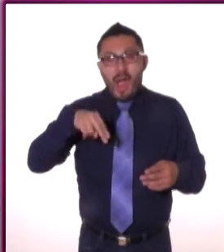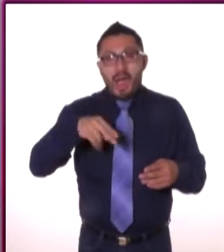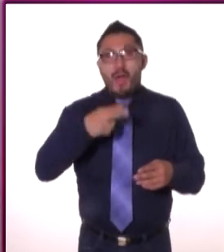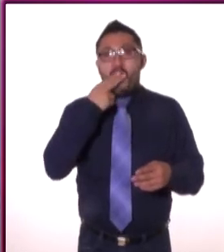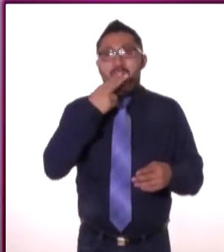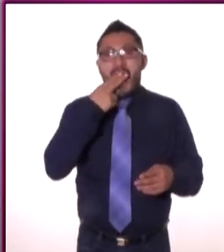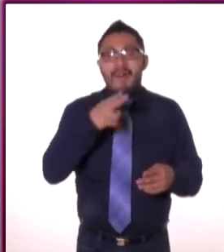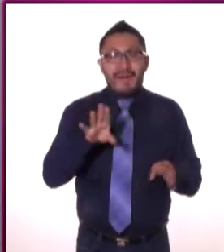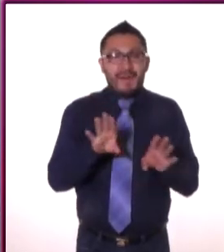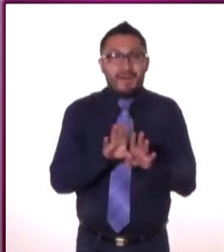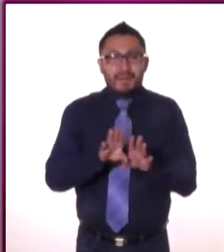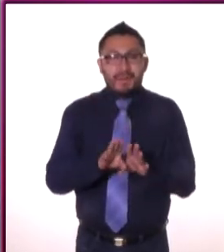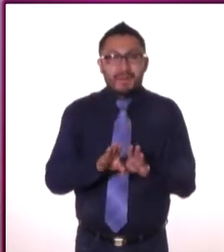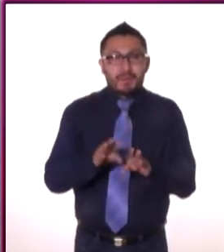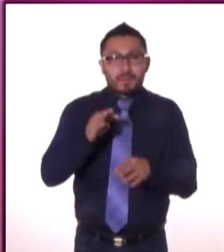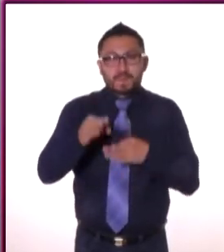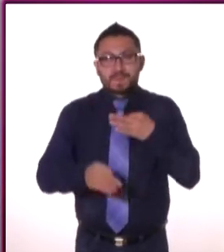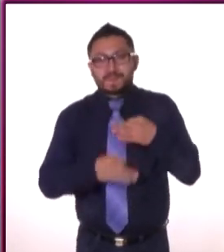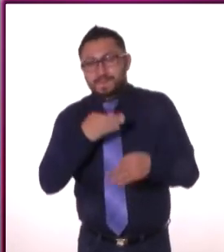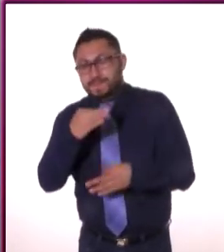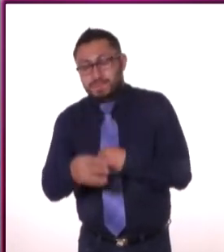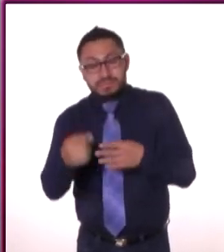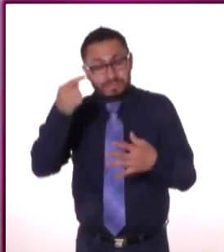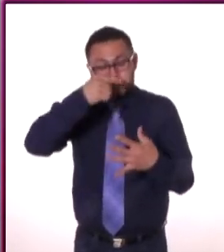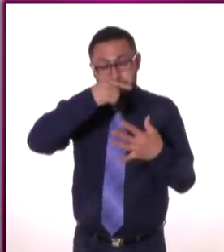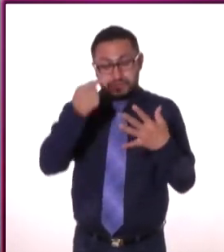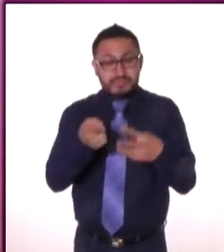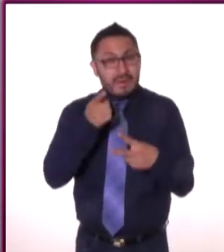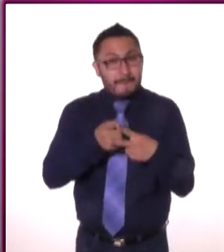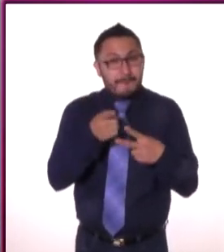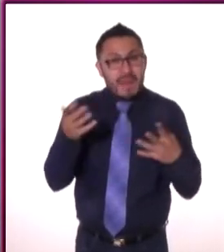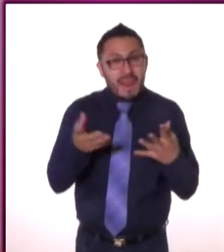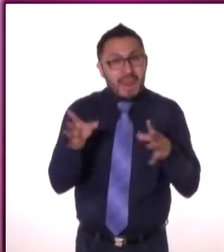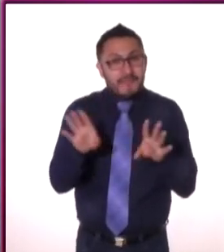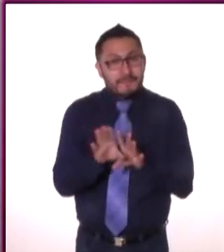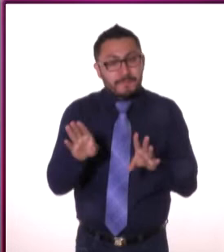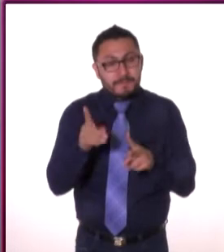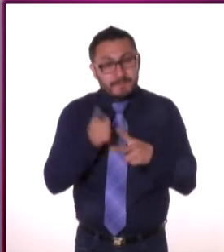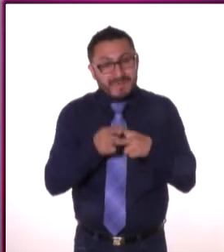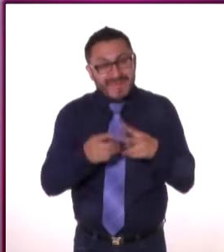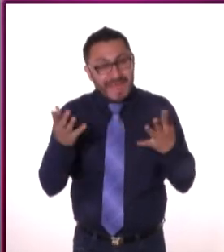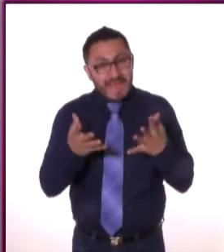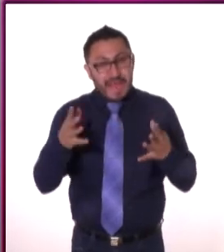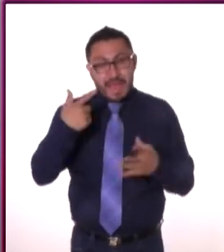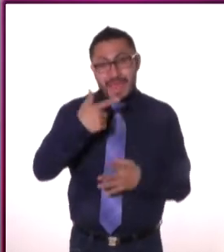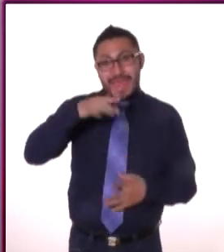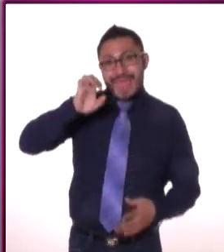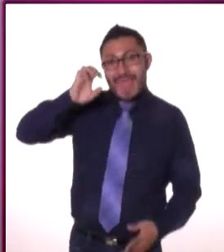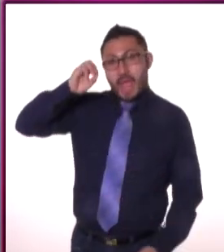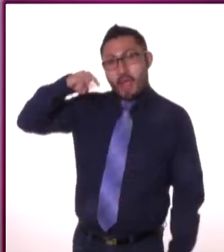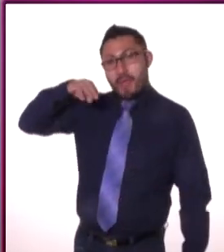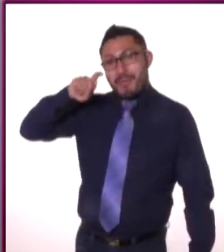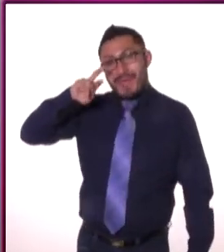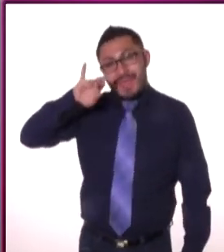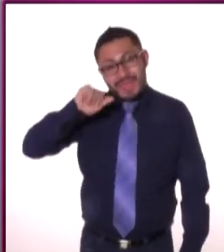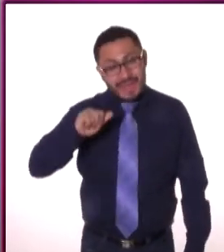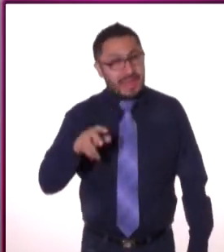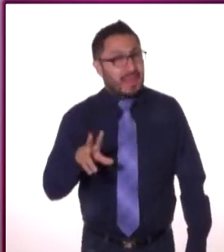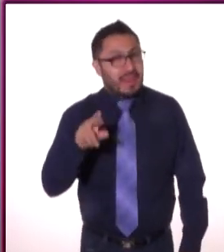Sí, usaba en ese momento casi todos los argumentos de matemáticas se hacían a través de la geometría.